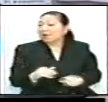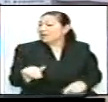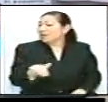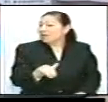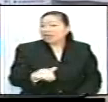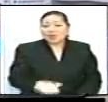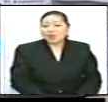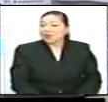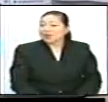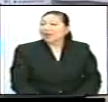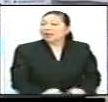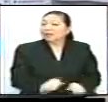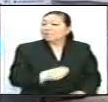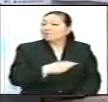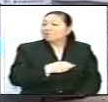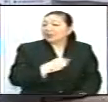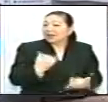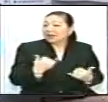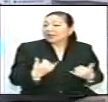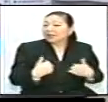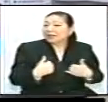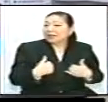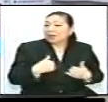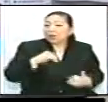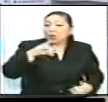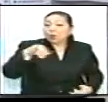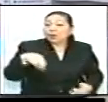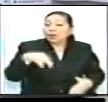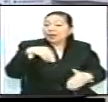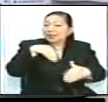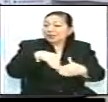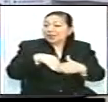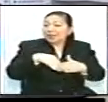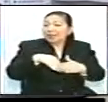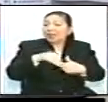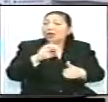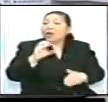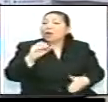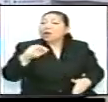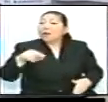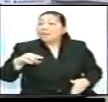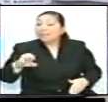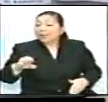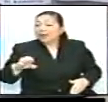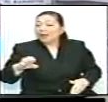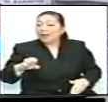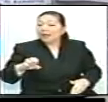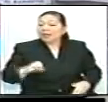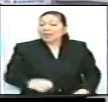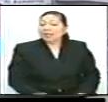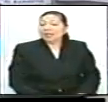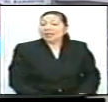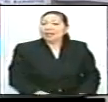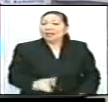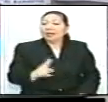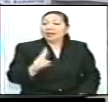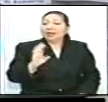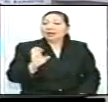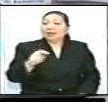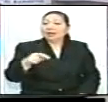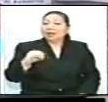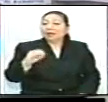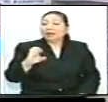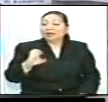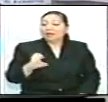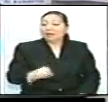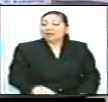forma, señor ministro, aquí tenemos Jurado Nacional de Elecciones, tenemos la OMPE, y tenemos también la RENIEC. Si usted va a